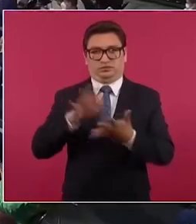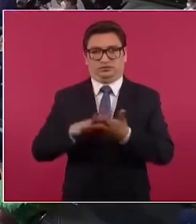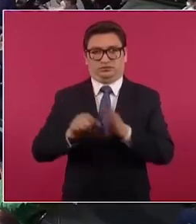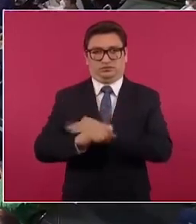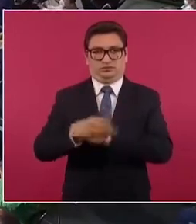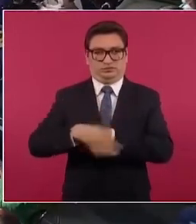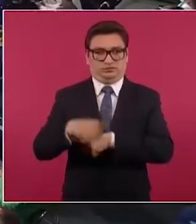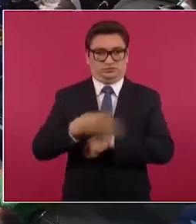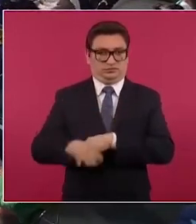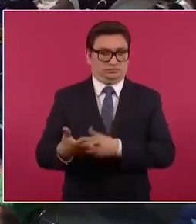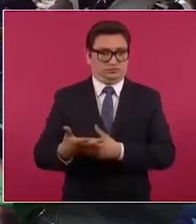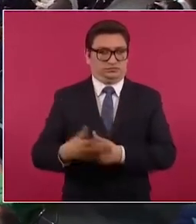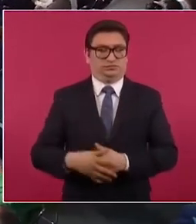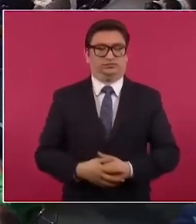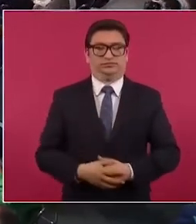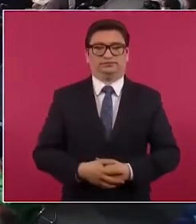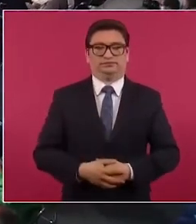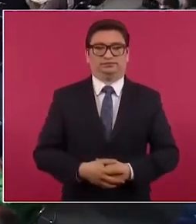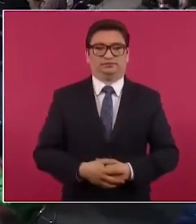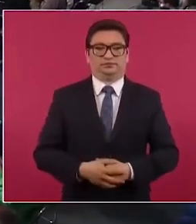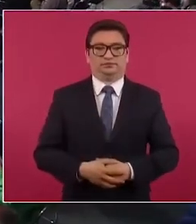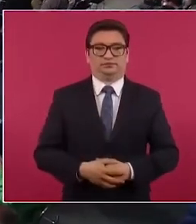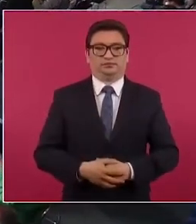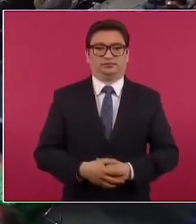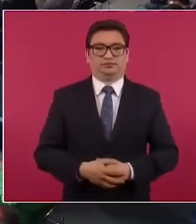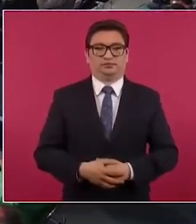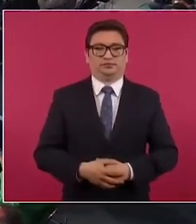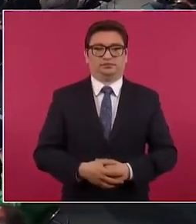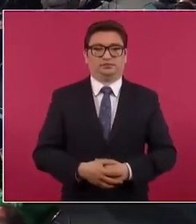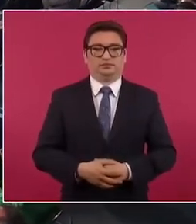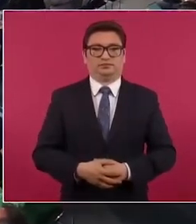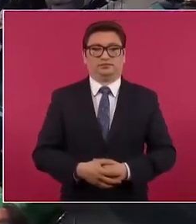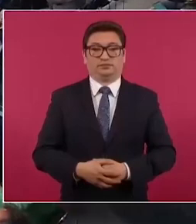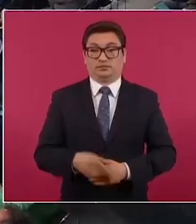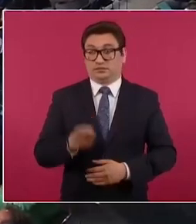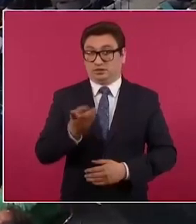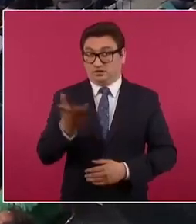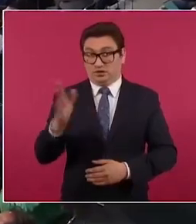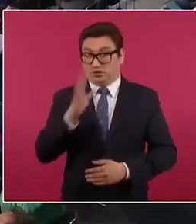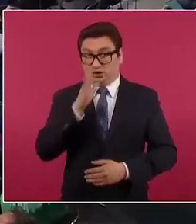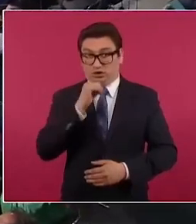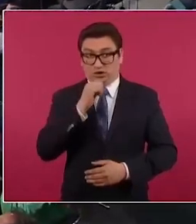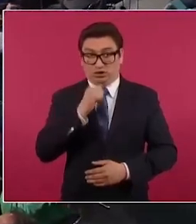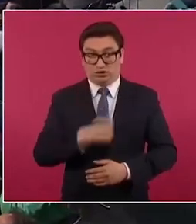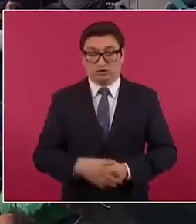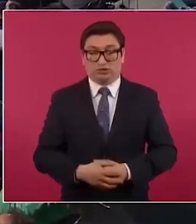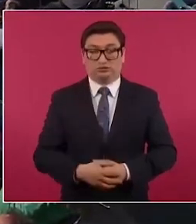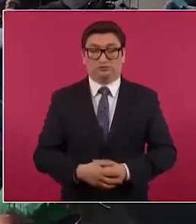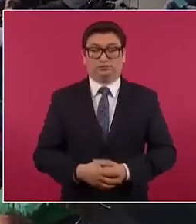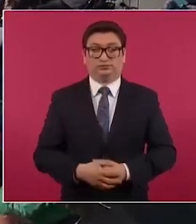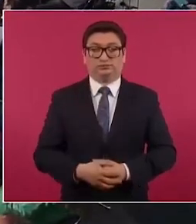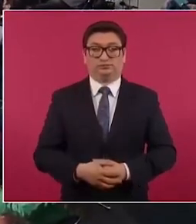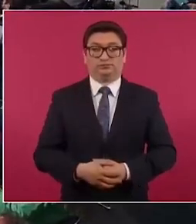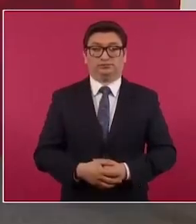preventiva. ¿Qué no pueden ahora en un acto